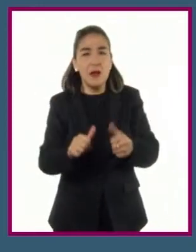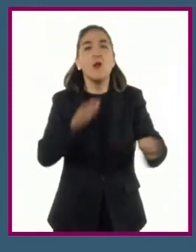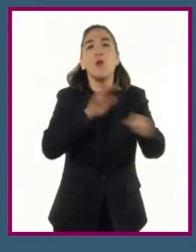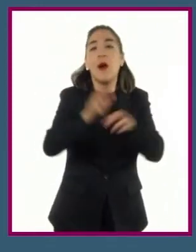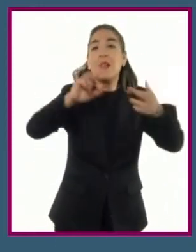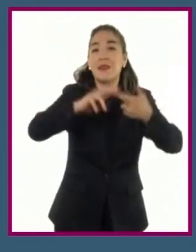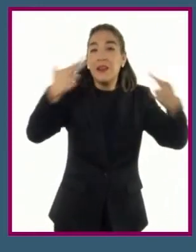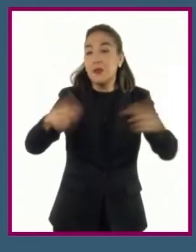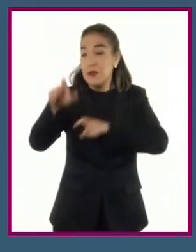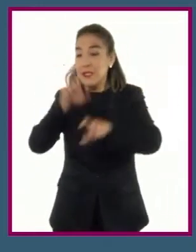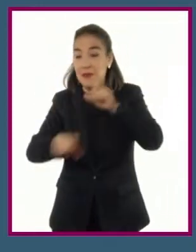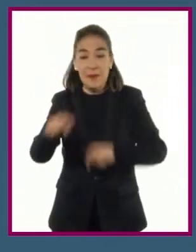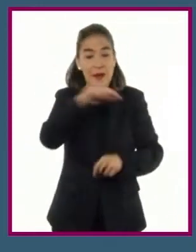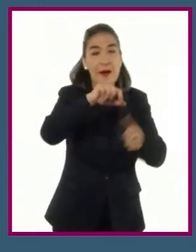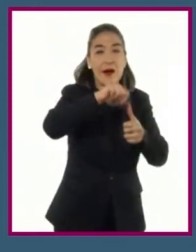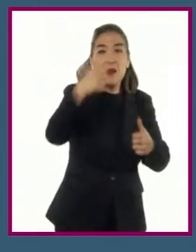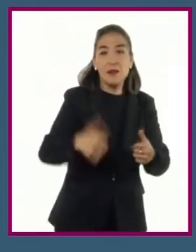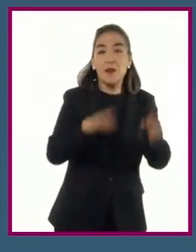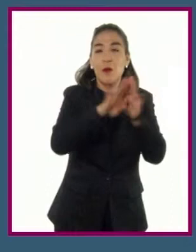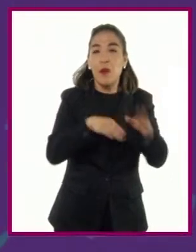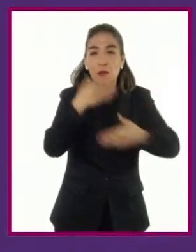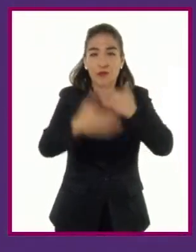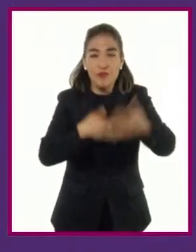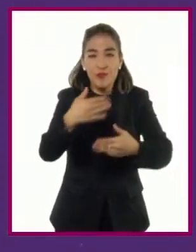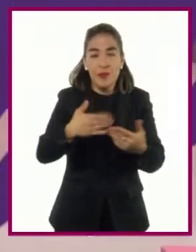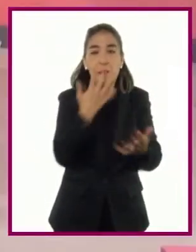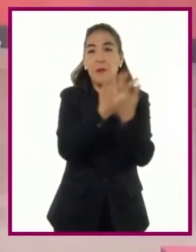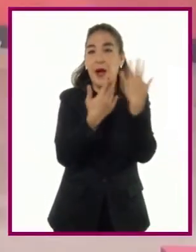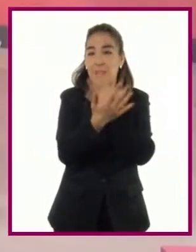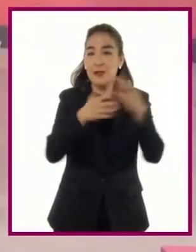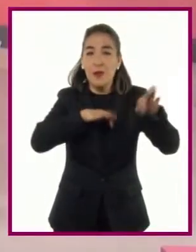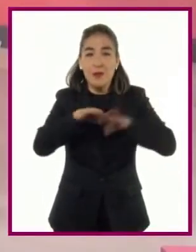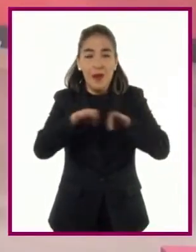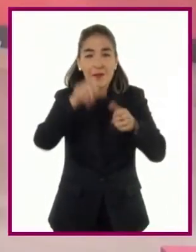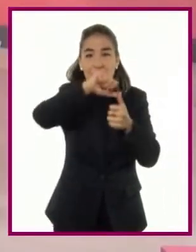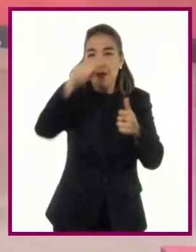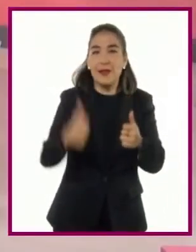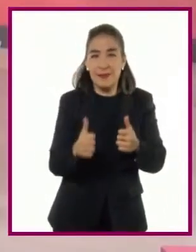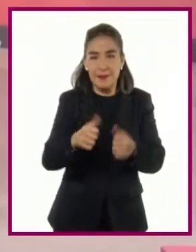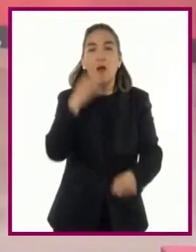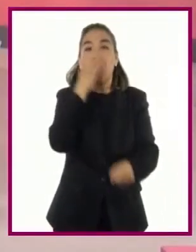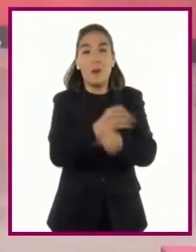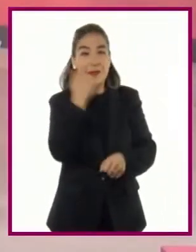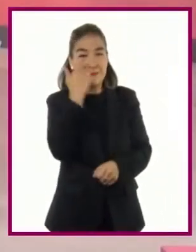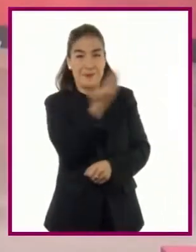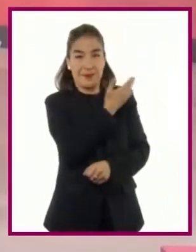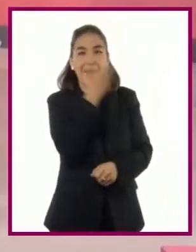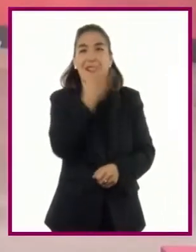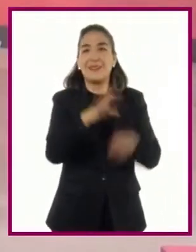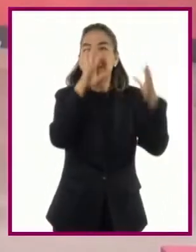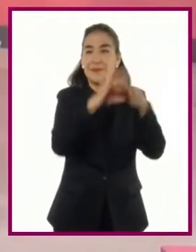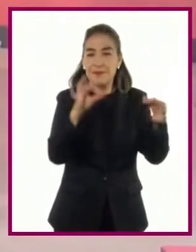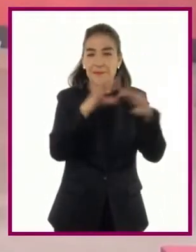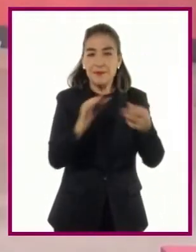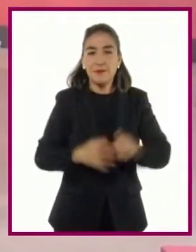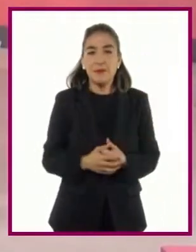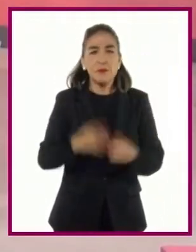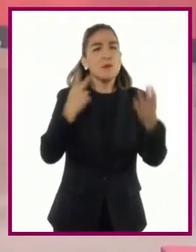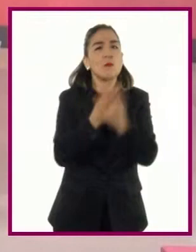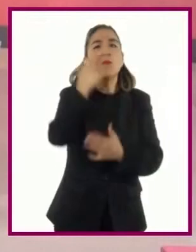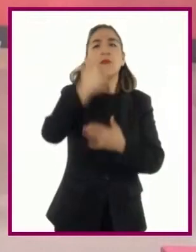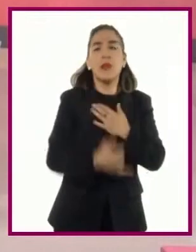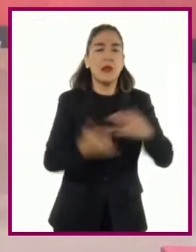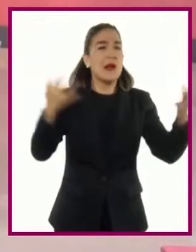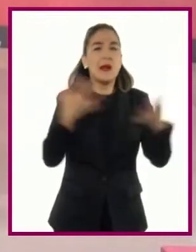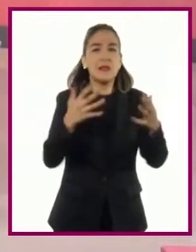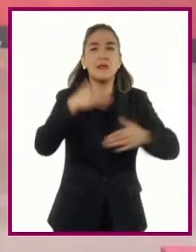se identifican en algunos procesos artesanales. Con base en lo que se presentó anteriormente, el proyecto que